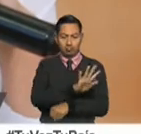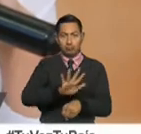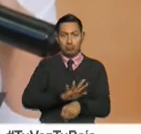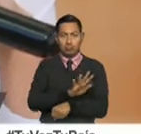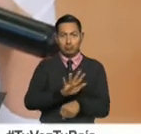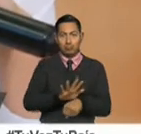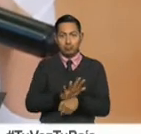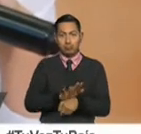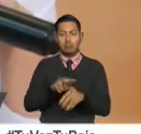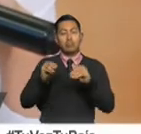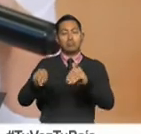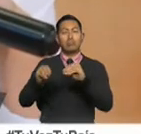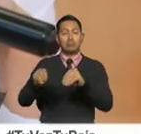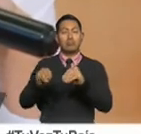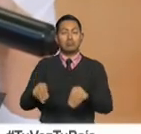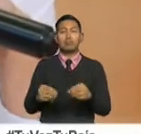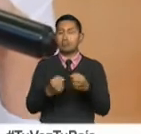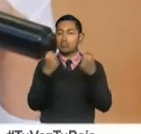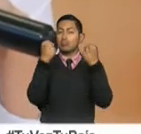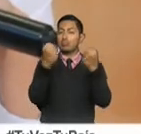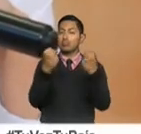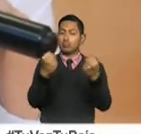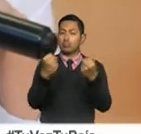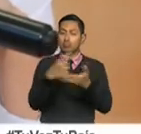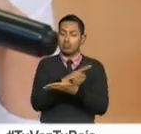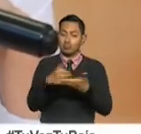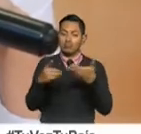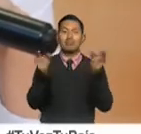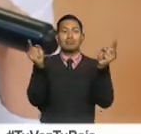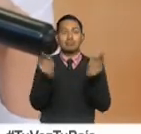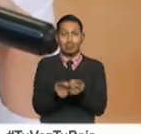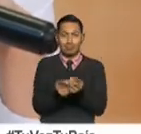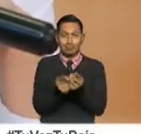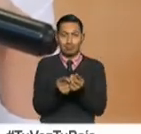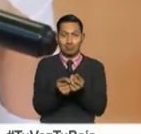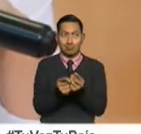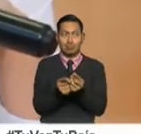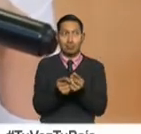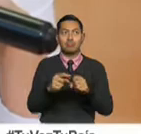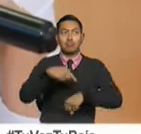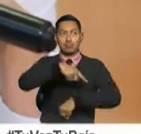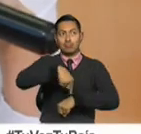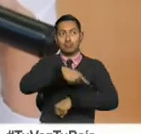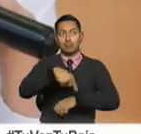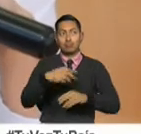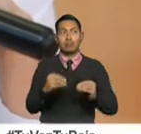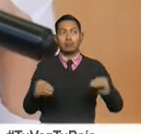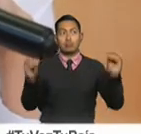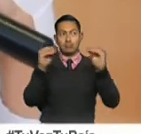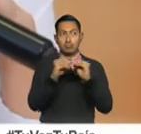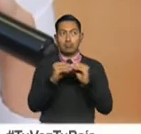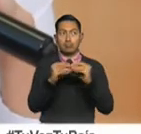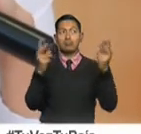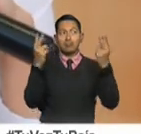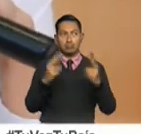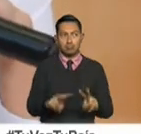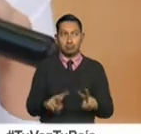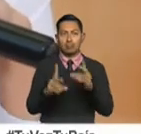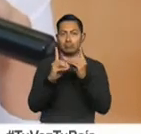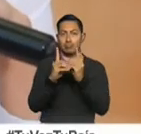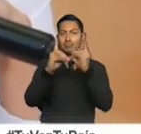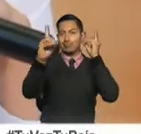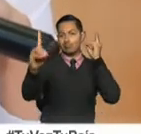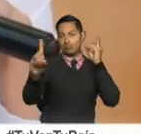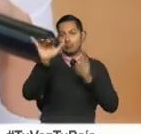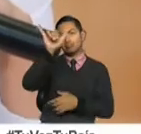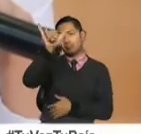jornada intensiva, que se hace en menos semanas, ya no en las 10 de la jornada regular, pero que son más horas al día, y vamos a tener la jornada de fines